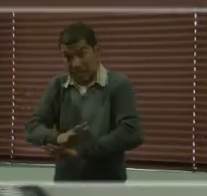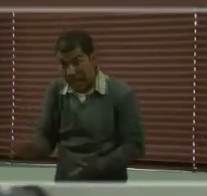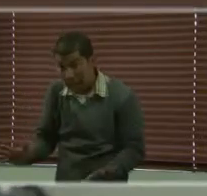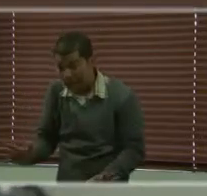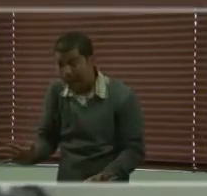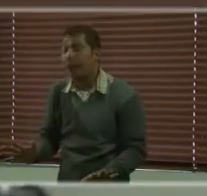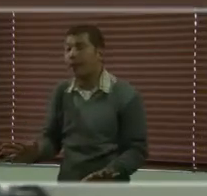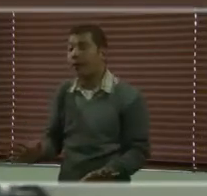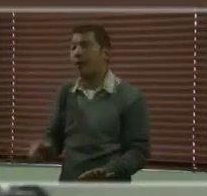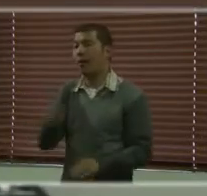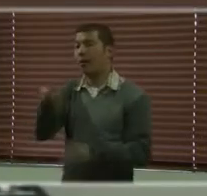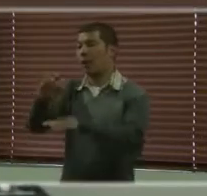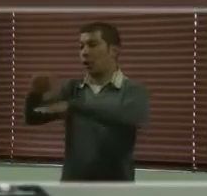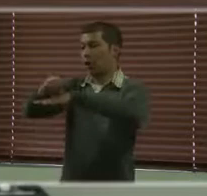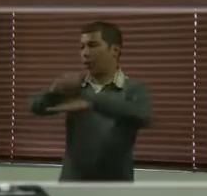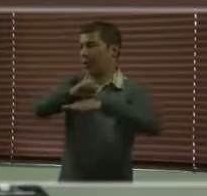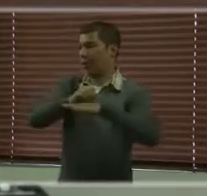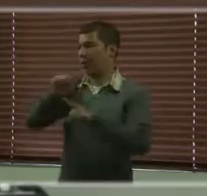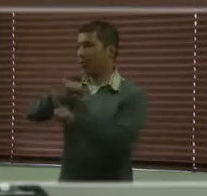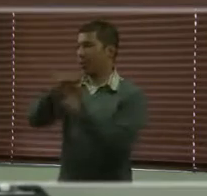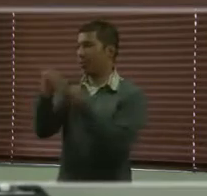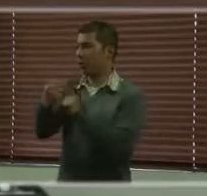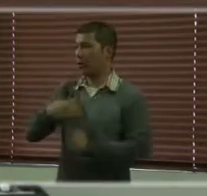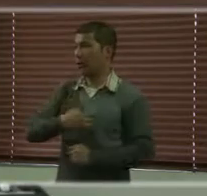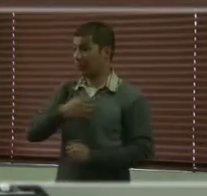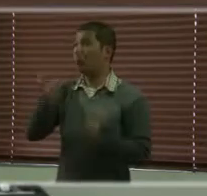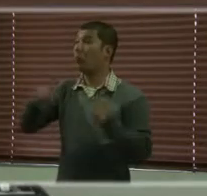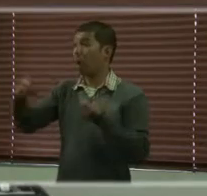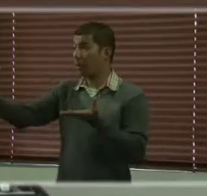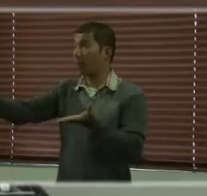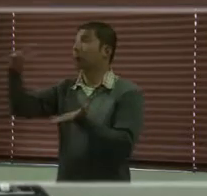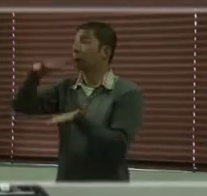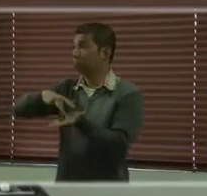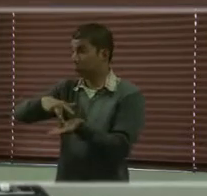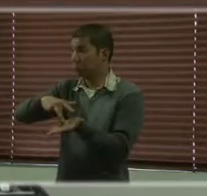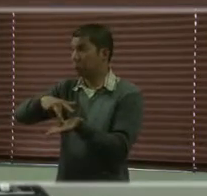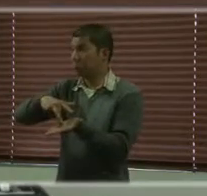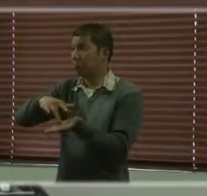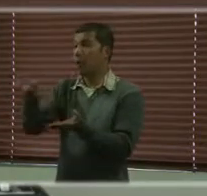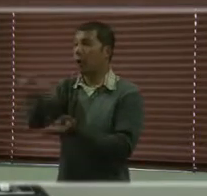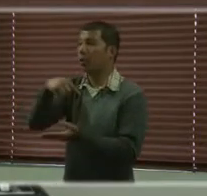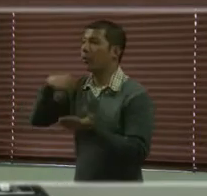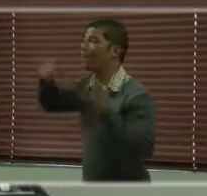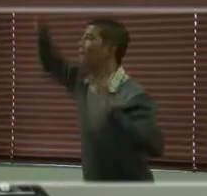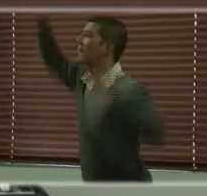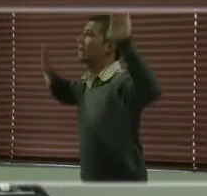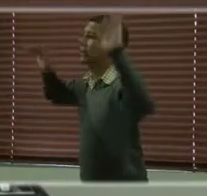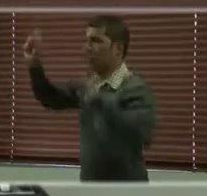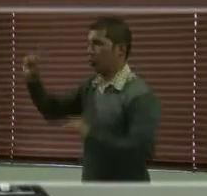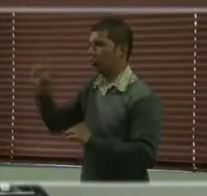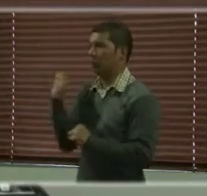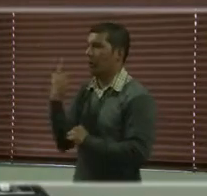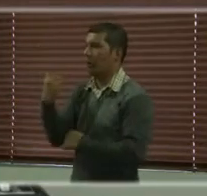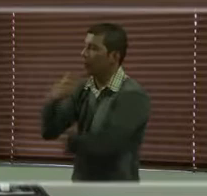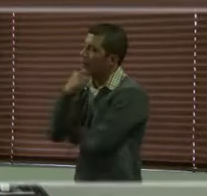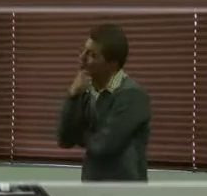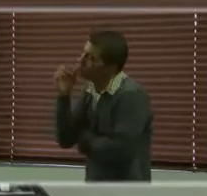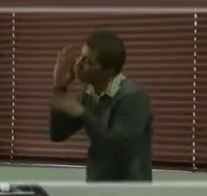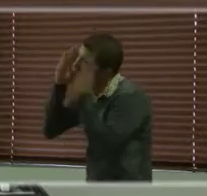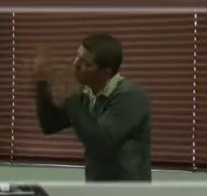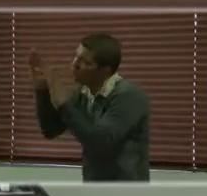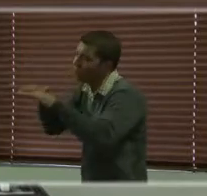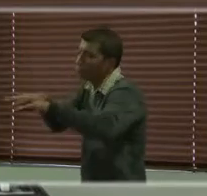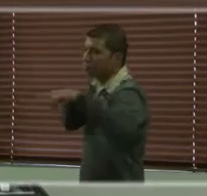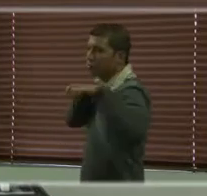las organizaciones de sociedad civil pueden estar presentes como público oyente no como participante Entonces se procede a